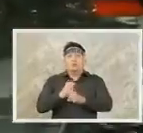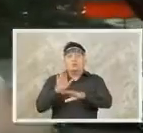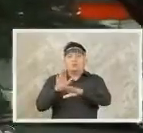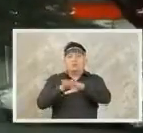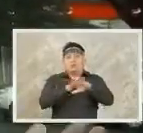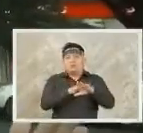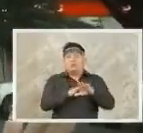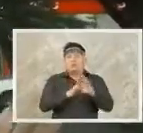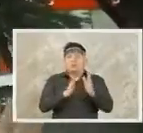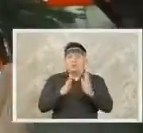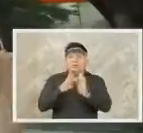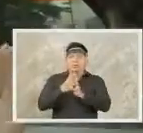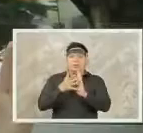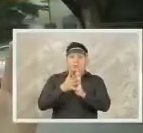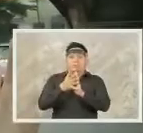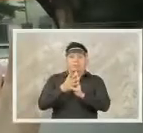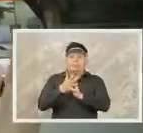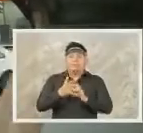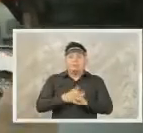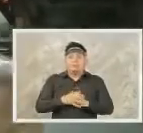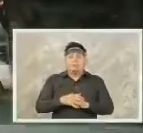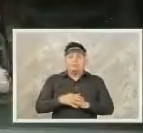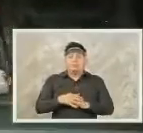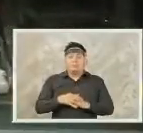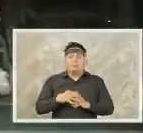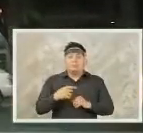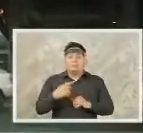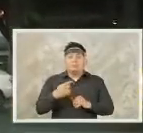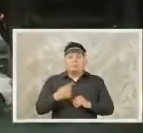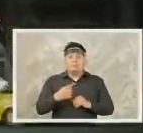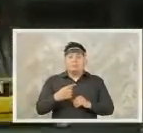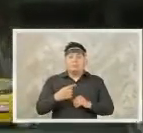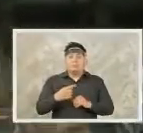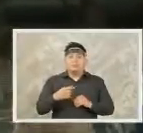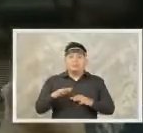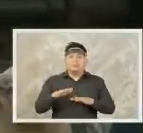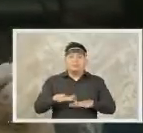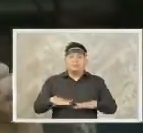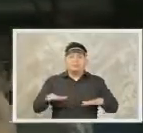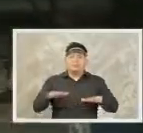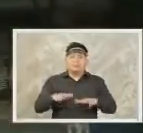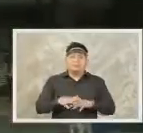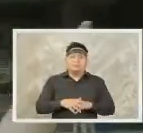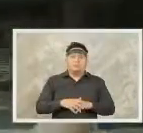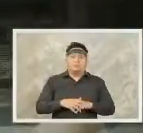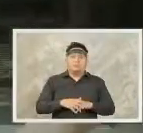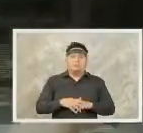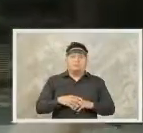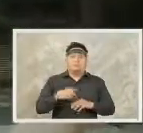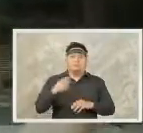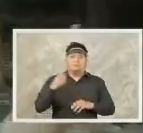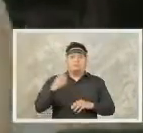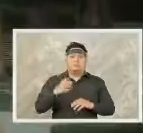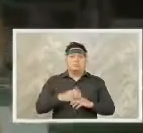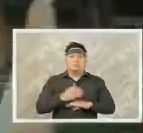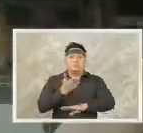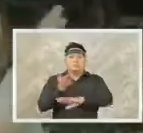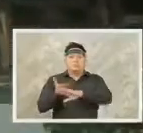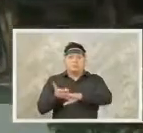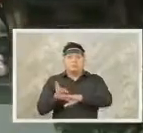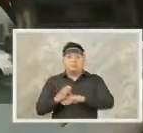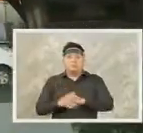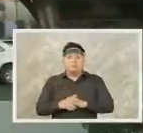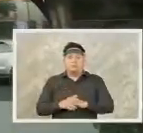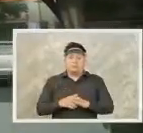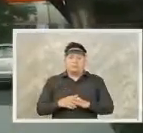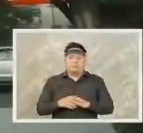que participemos del escenario de rendición de cuentas, el espacio que por democracia nos permite saber cuál es el